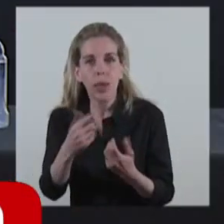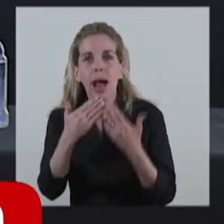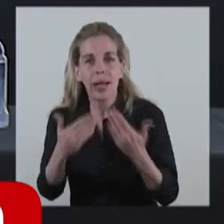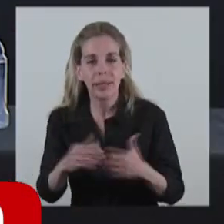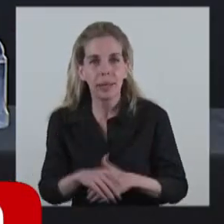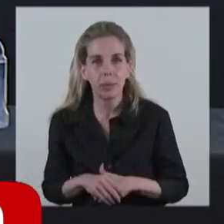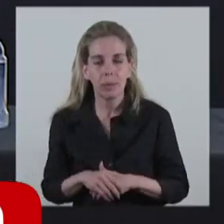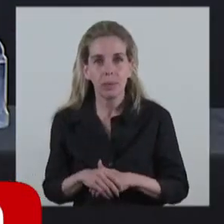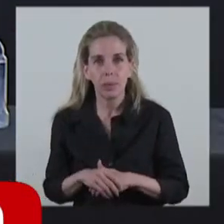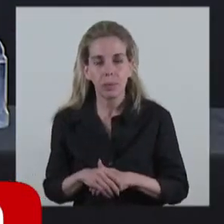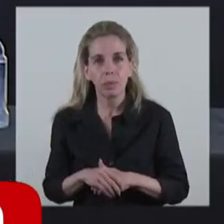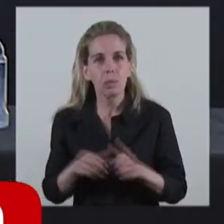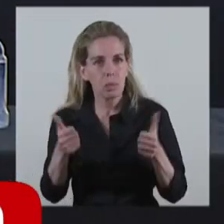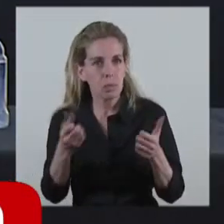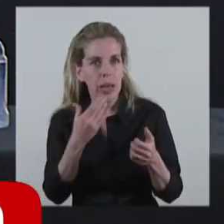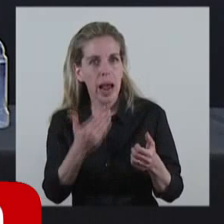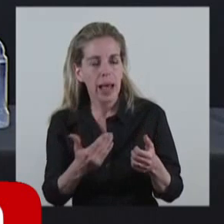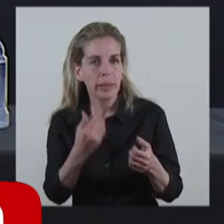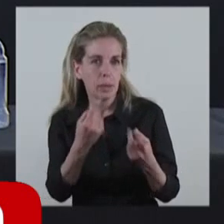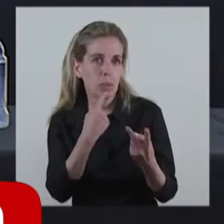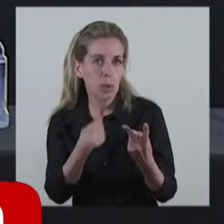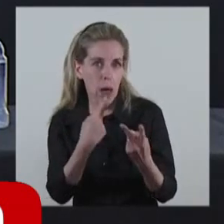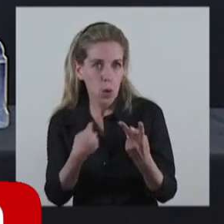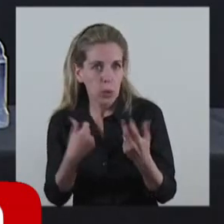Muy bien. Gracias por la pregunta.